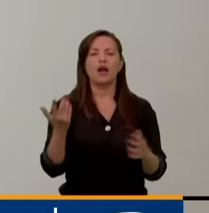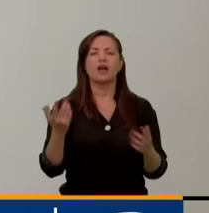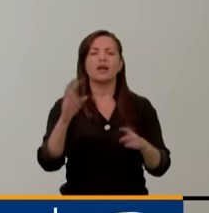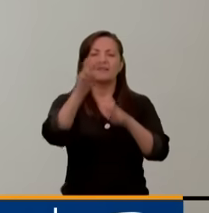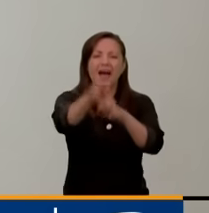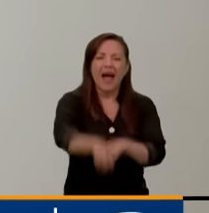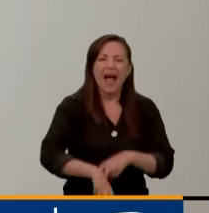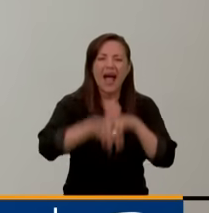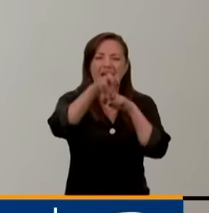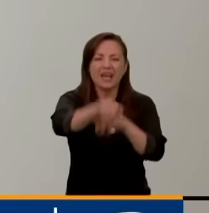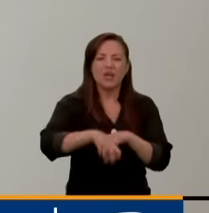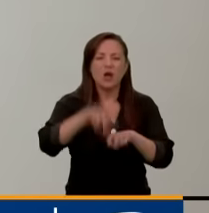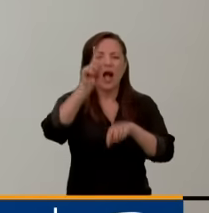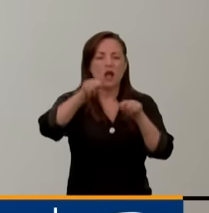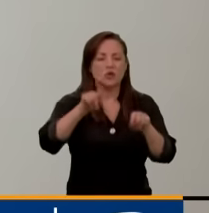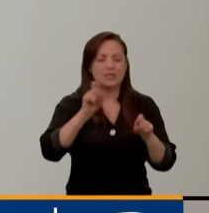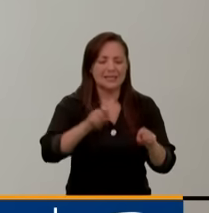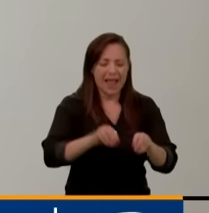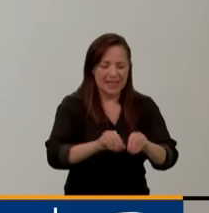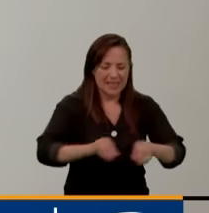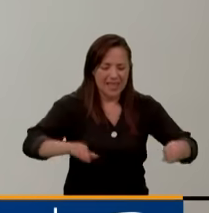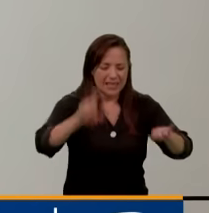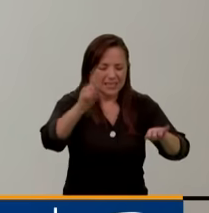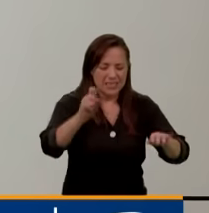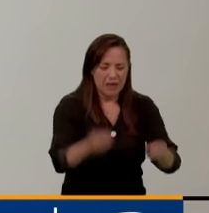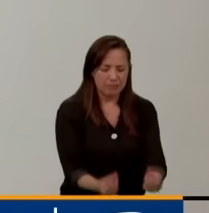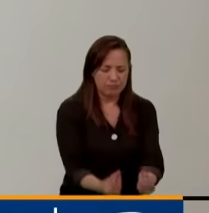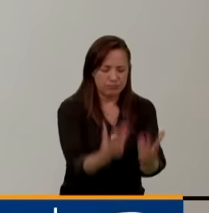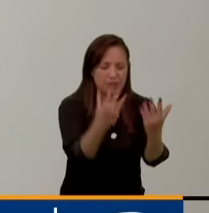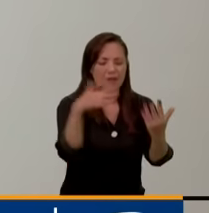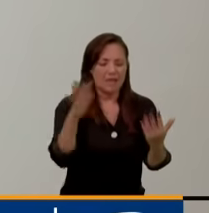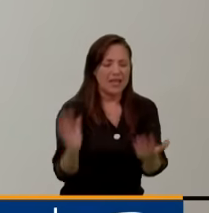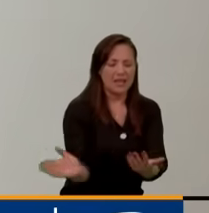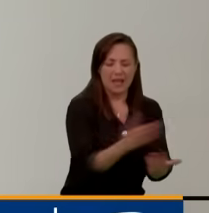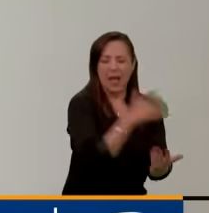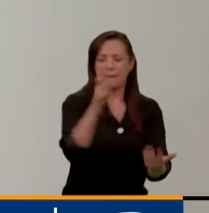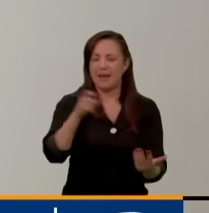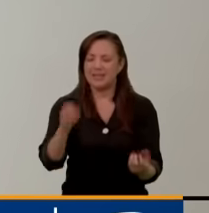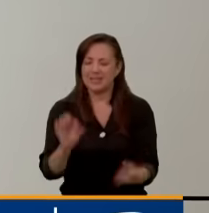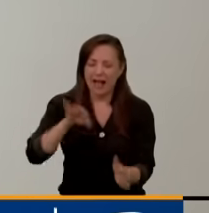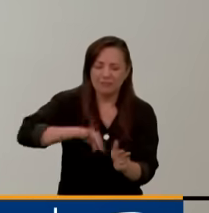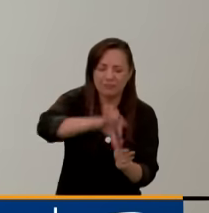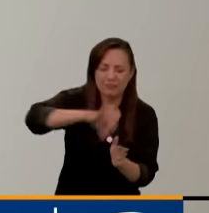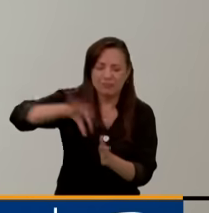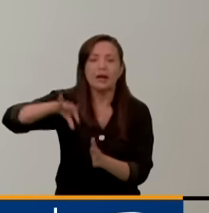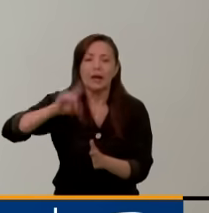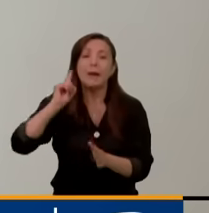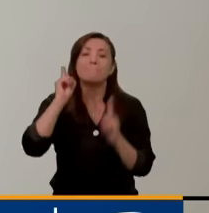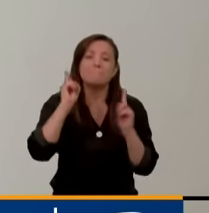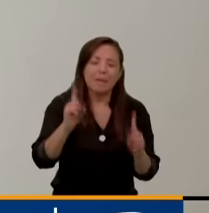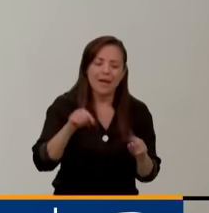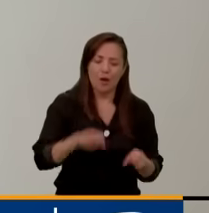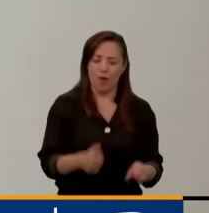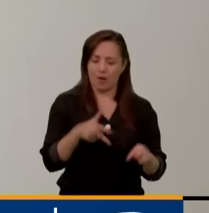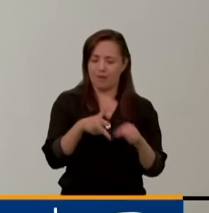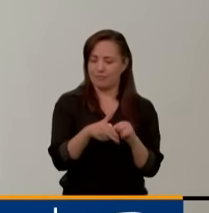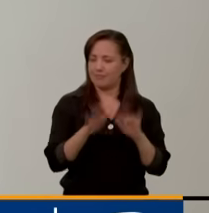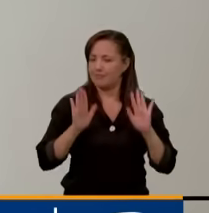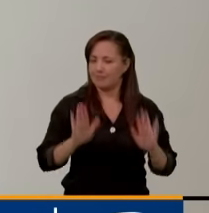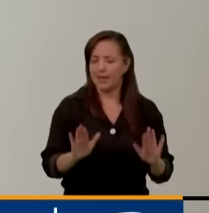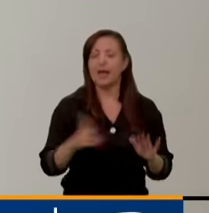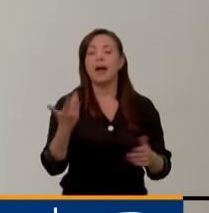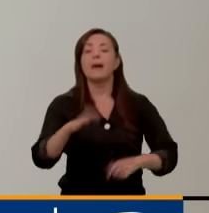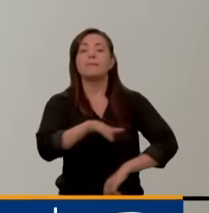a veces queman la tierra para pues poderla después cultivar. Este tipo de acciones por este momento se tienen que suspender, y junto con el Ministerio